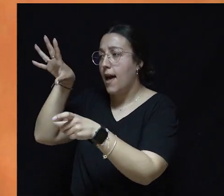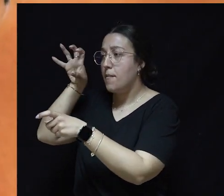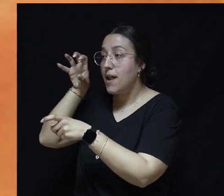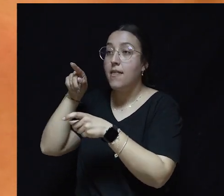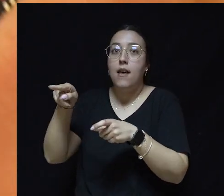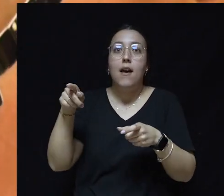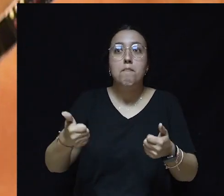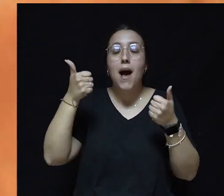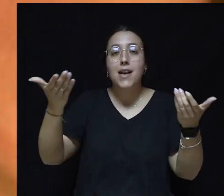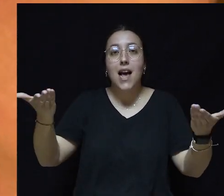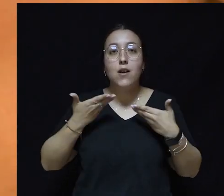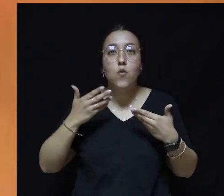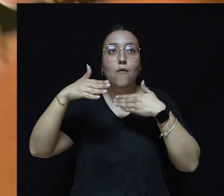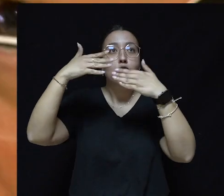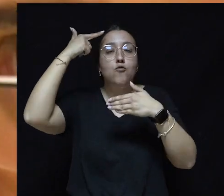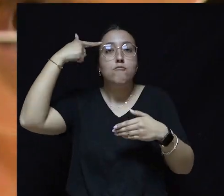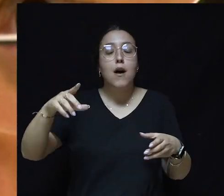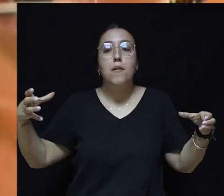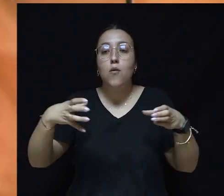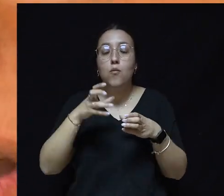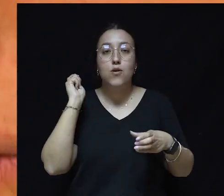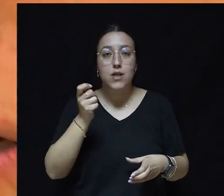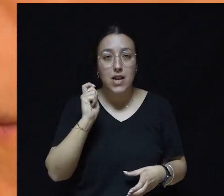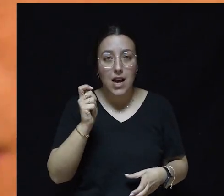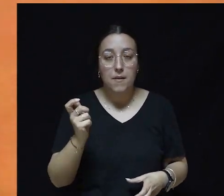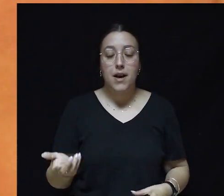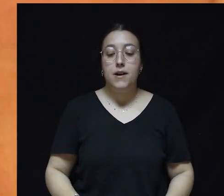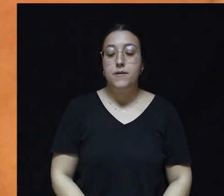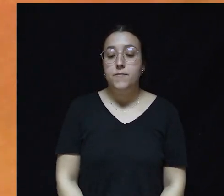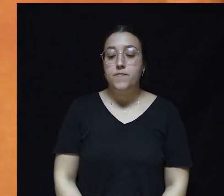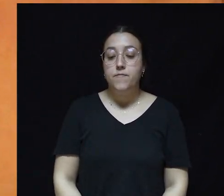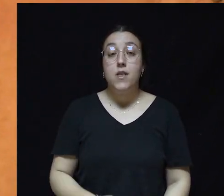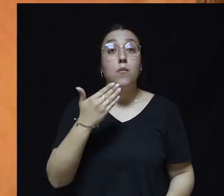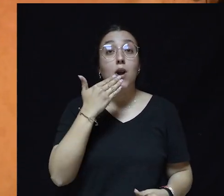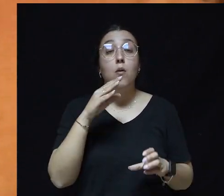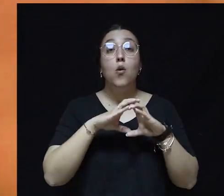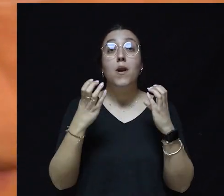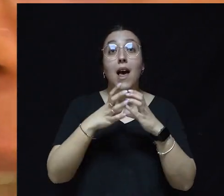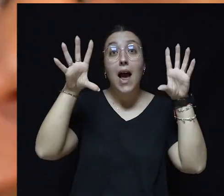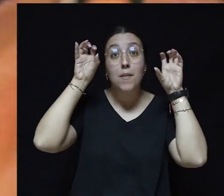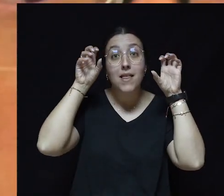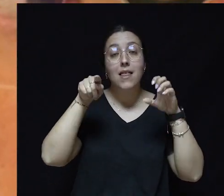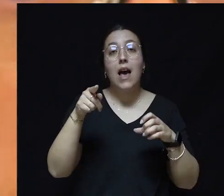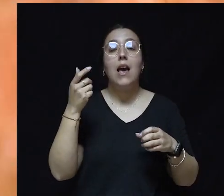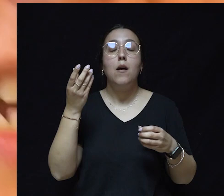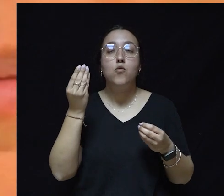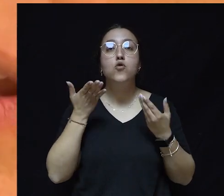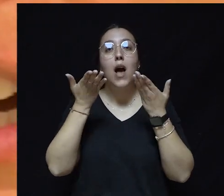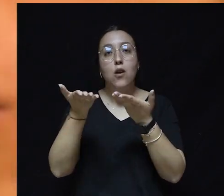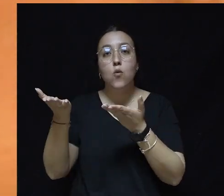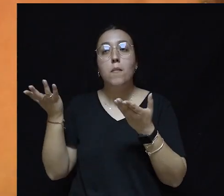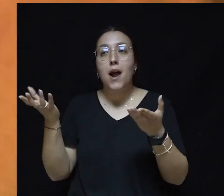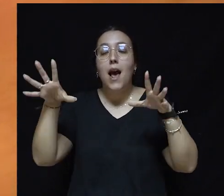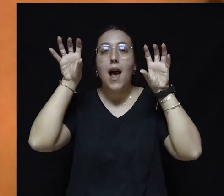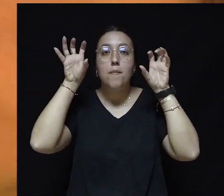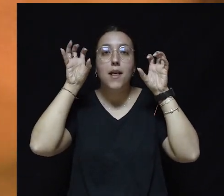aprender diferente, ¿no? Con las dificultades que eso conlleva, ¿no? Pero en centros, ¿no? En los que son, por ejemplo, comunidades de